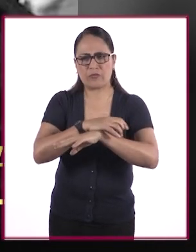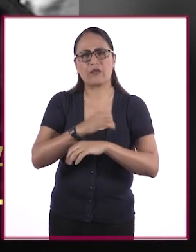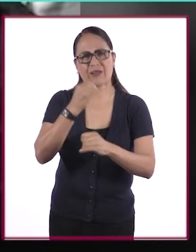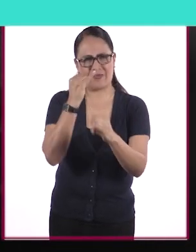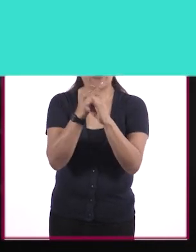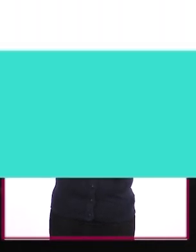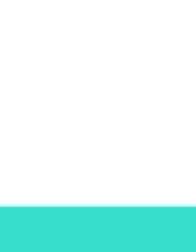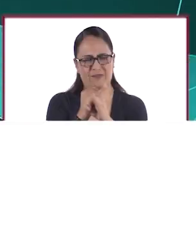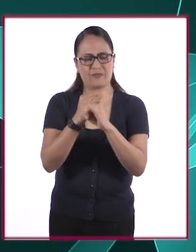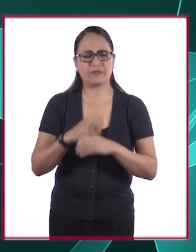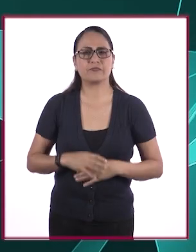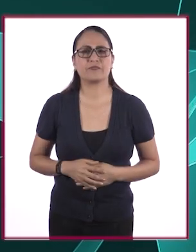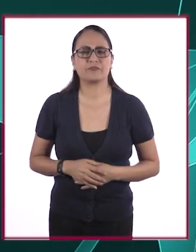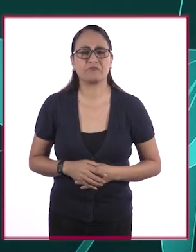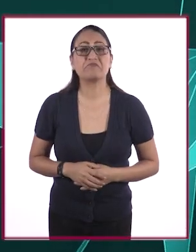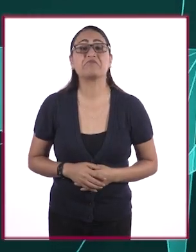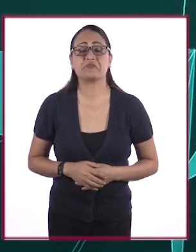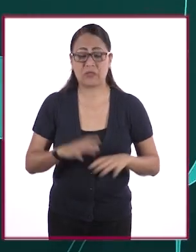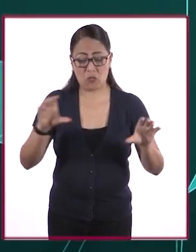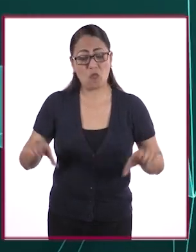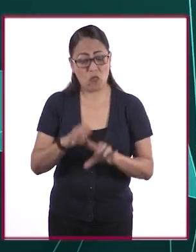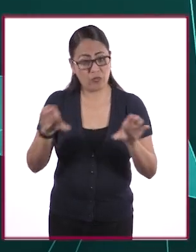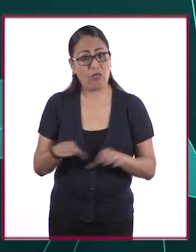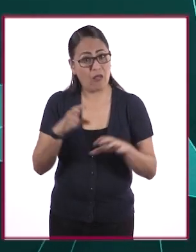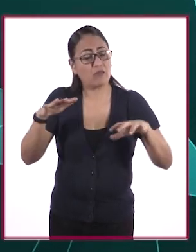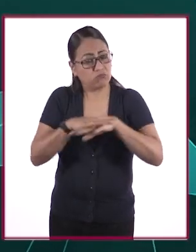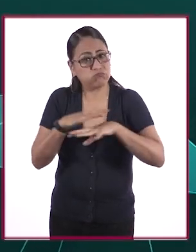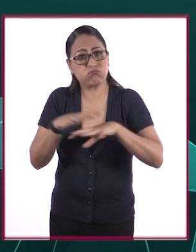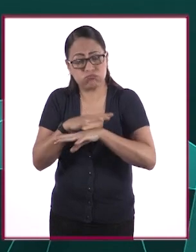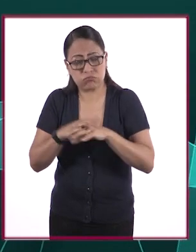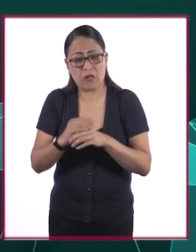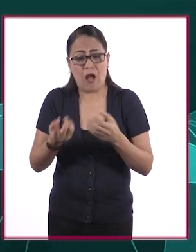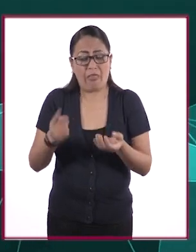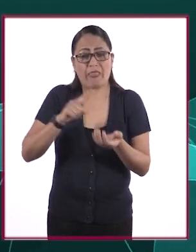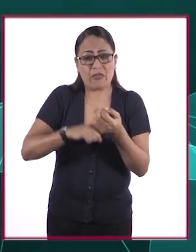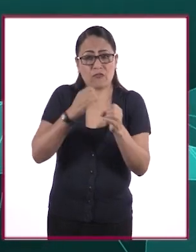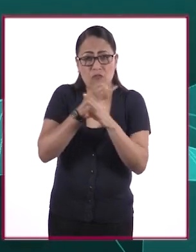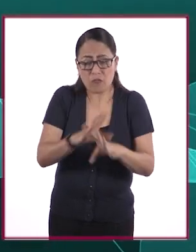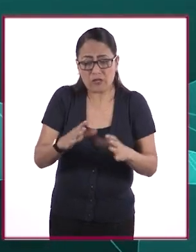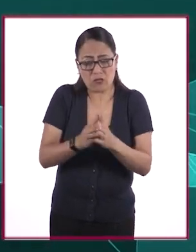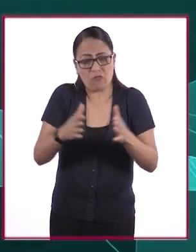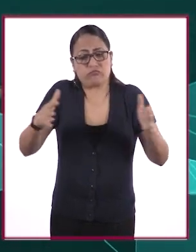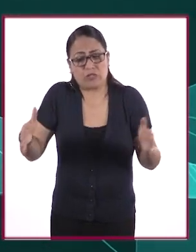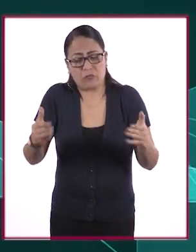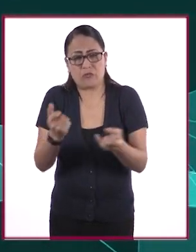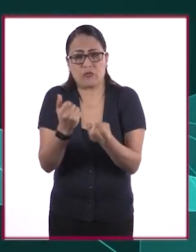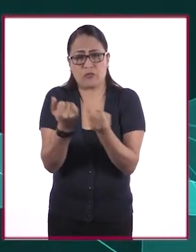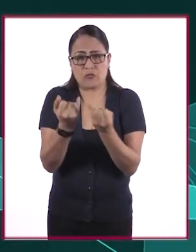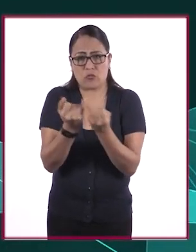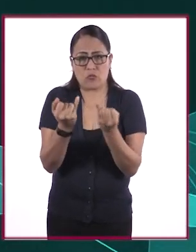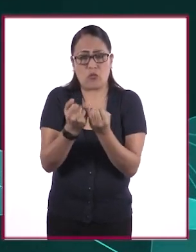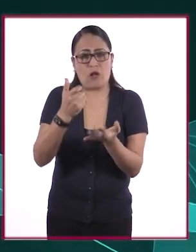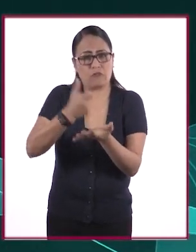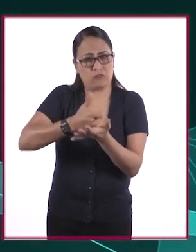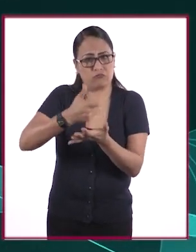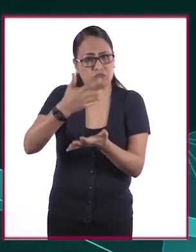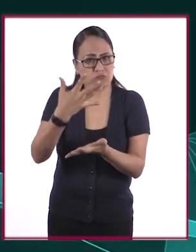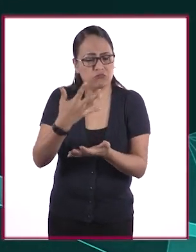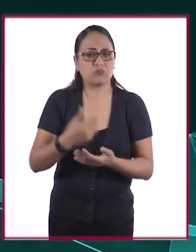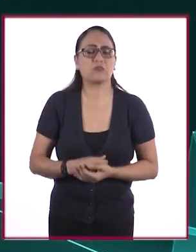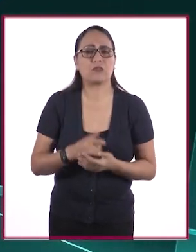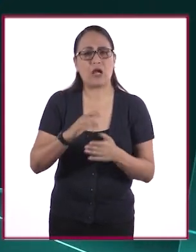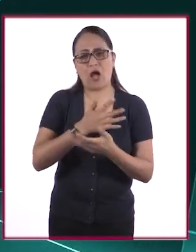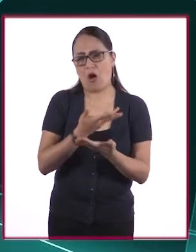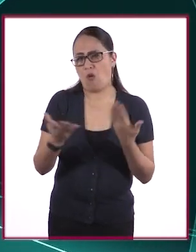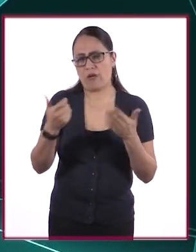Internet. Sí que han cambiado las computadoras, su capacidad, tamaño y también su costo, además de todo lo que se puede hacer con ellas. Pero sin